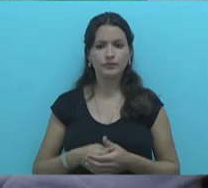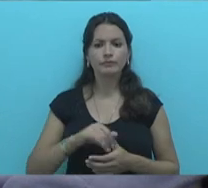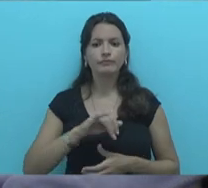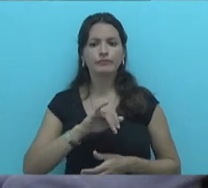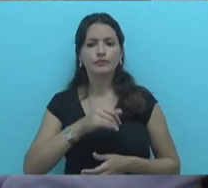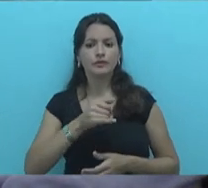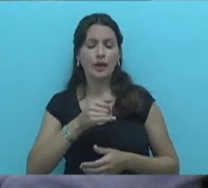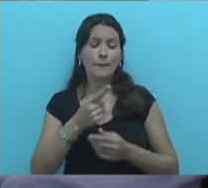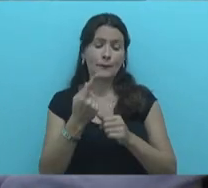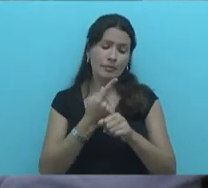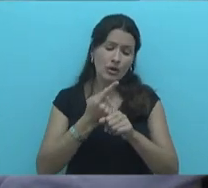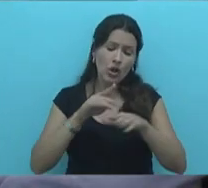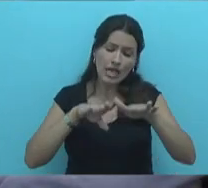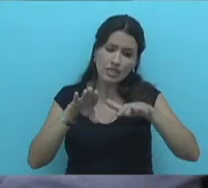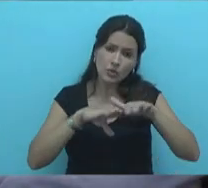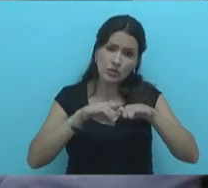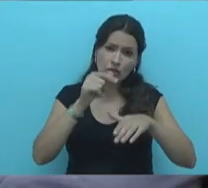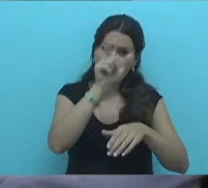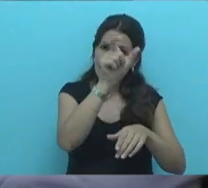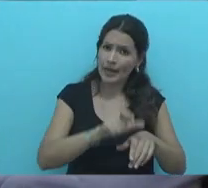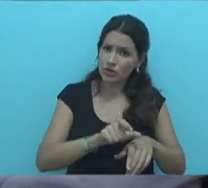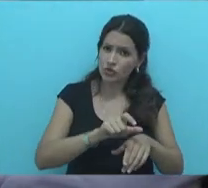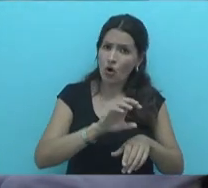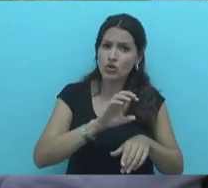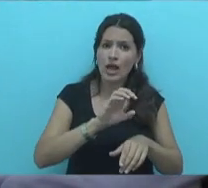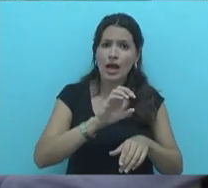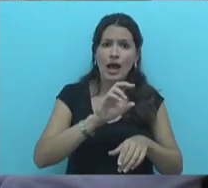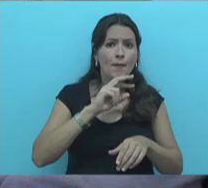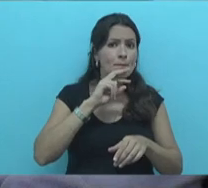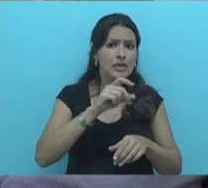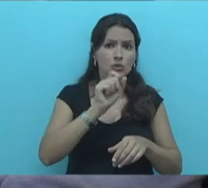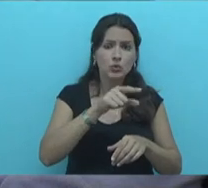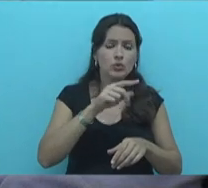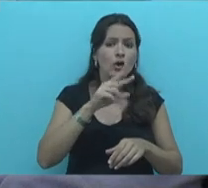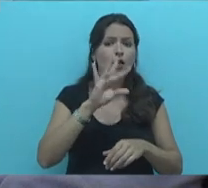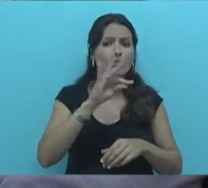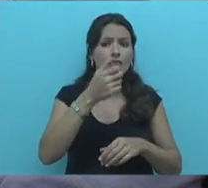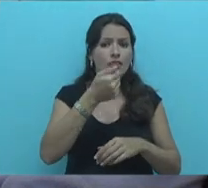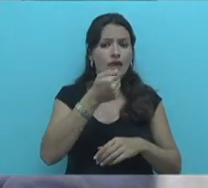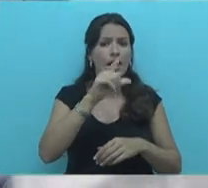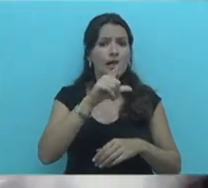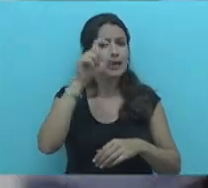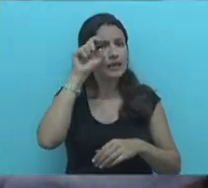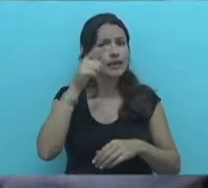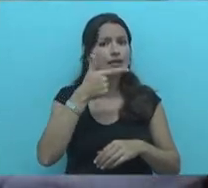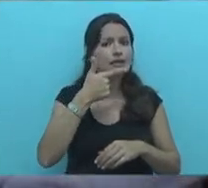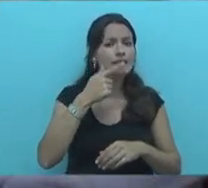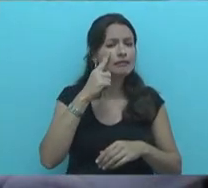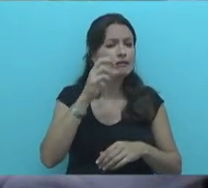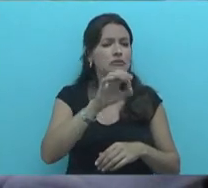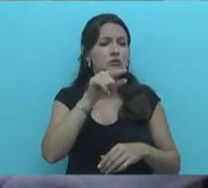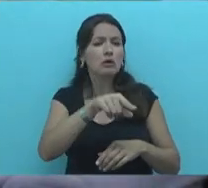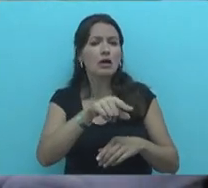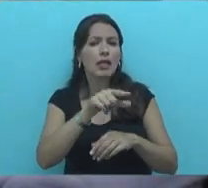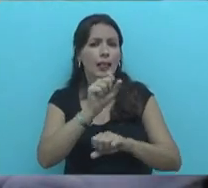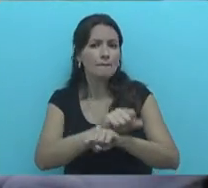falso abogado D'Alessio, que está procesado por extorsión y al que se le ha secuestrado documentación que lo vincula